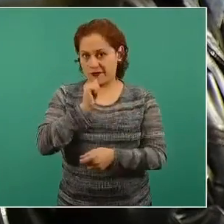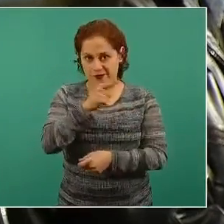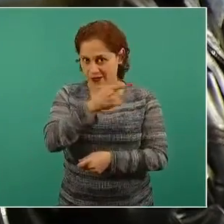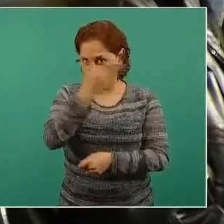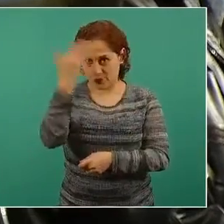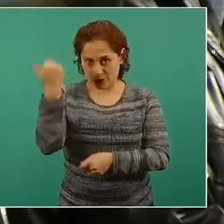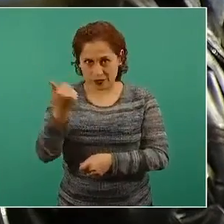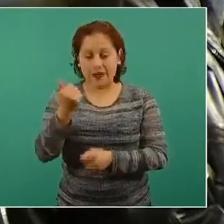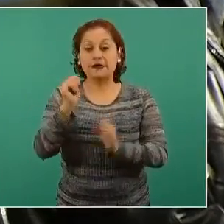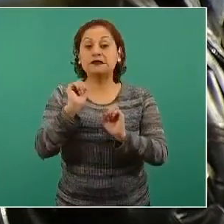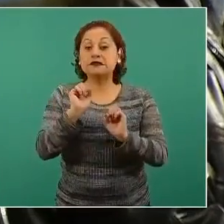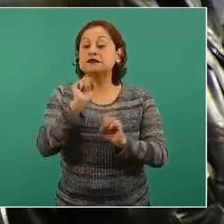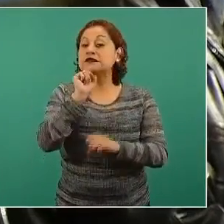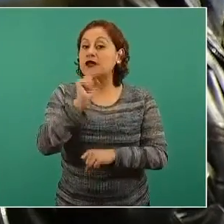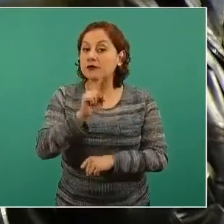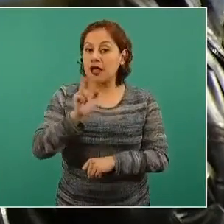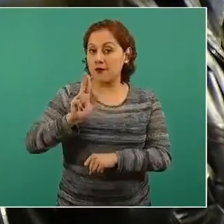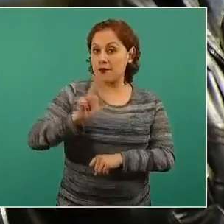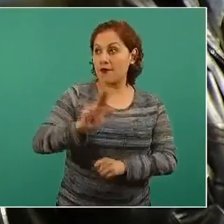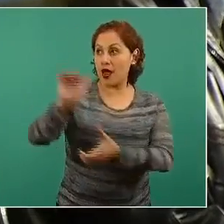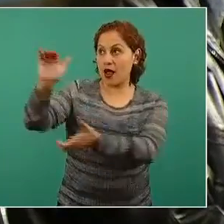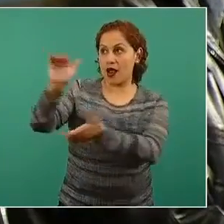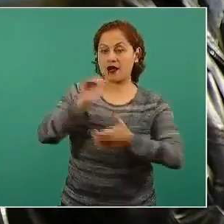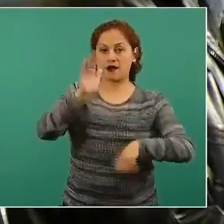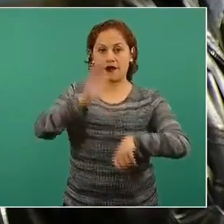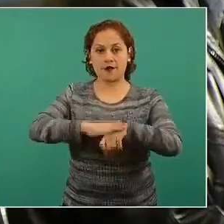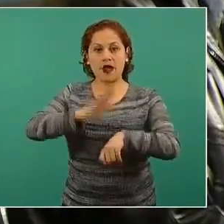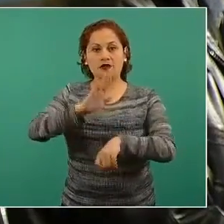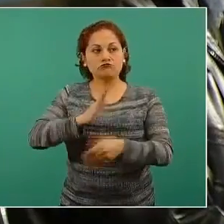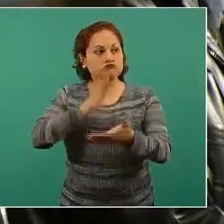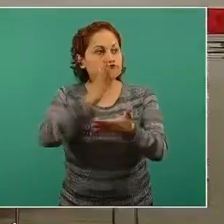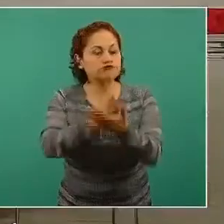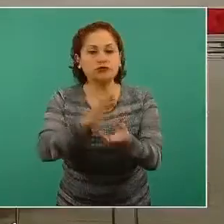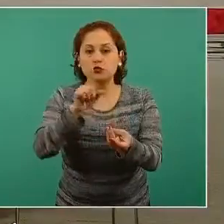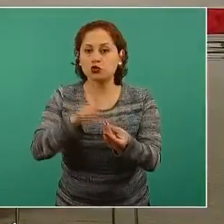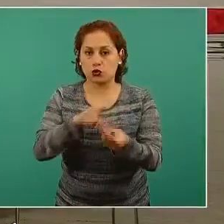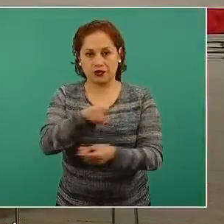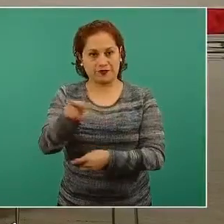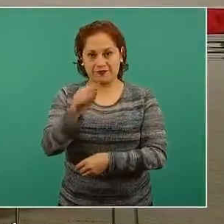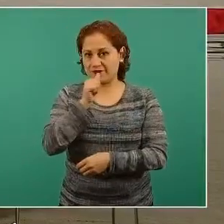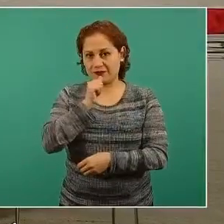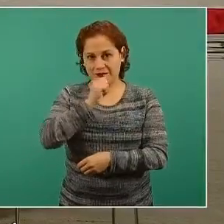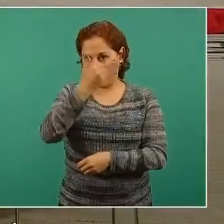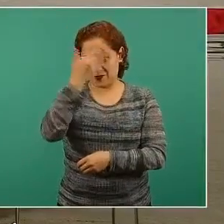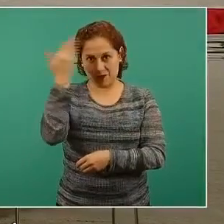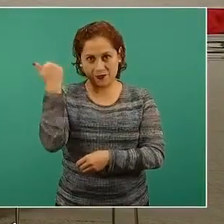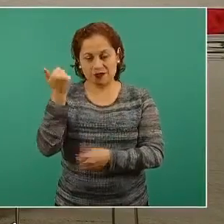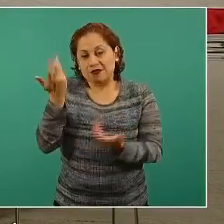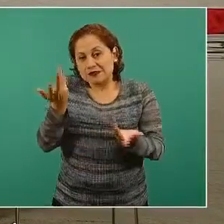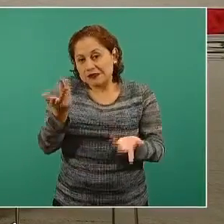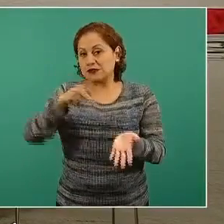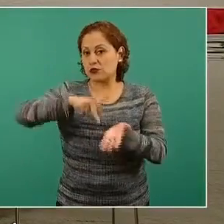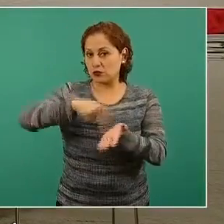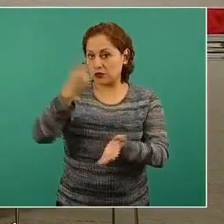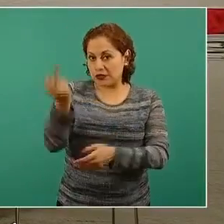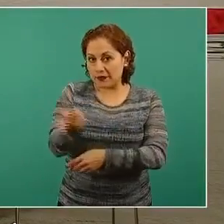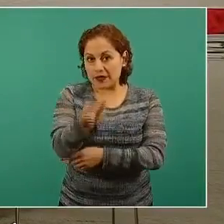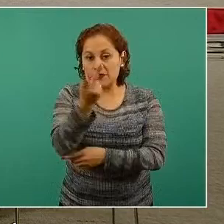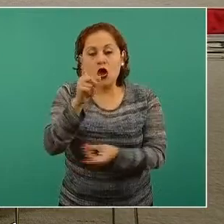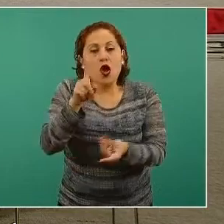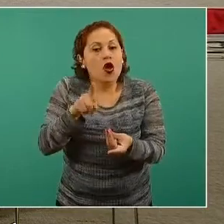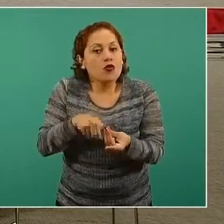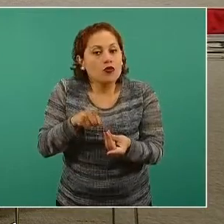¿no? Entonces, a ver si ya se adelantó esto, si se va a continuar con la vacunación en regiones remotas o va a ser alguna ciudad grande o mediana